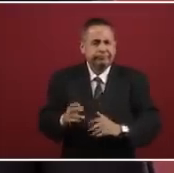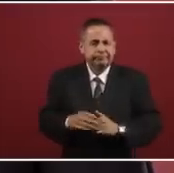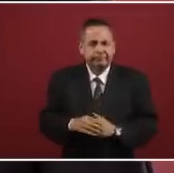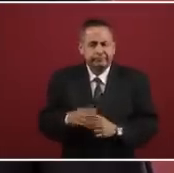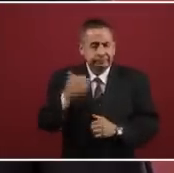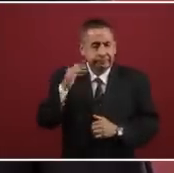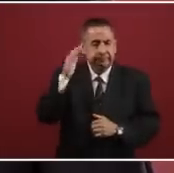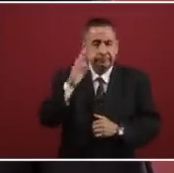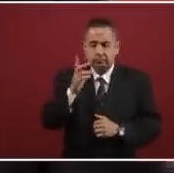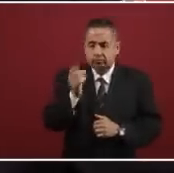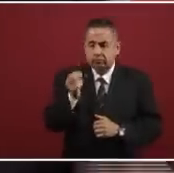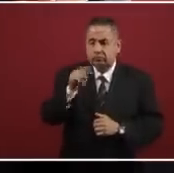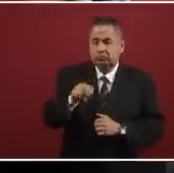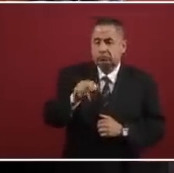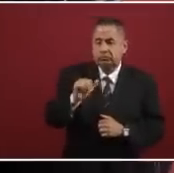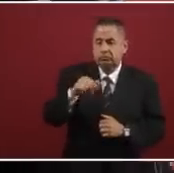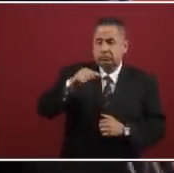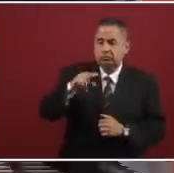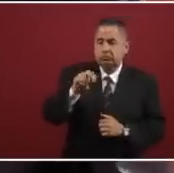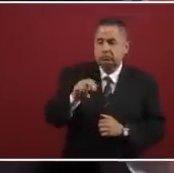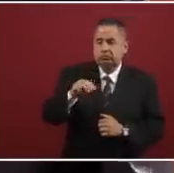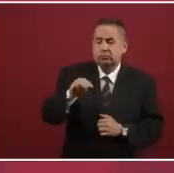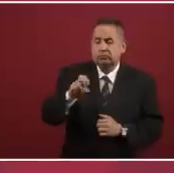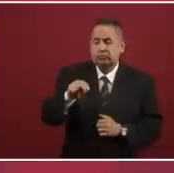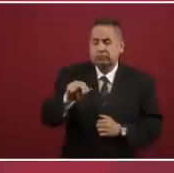cuando don Antonio Ortiz Mena, pero bueno.